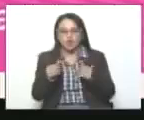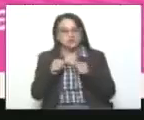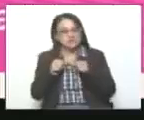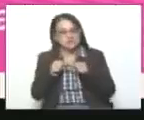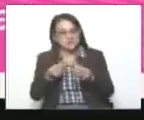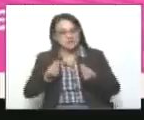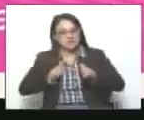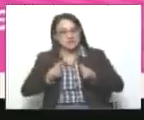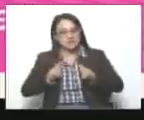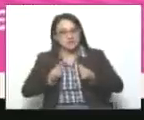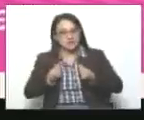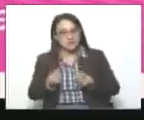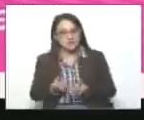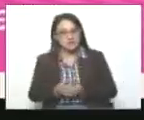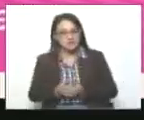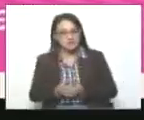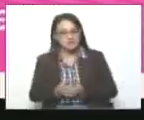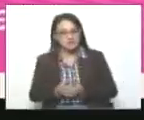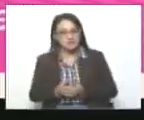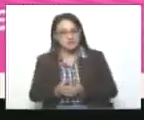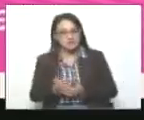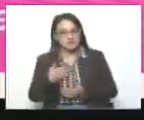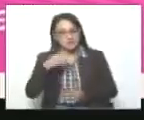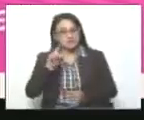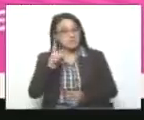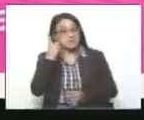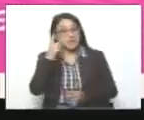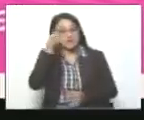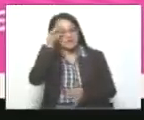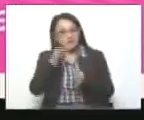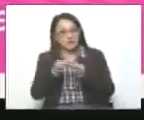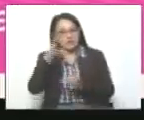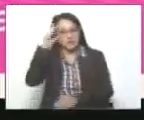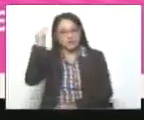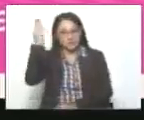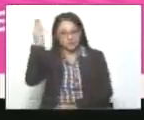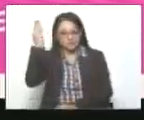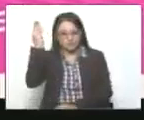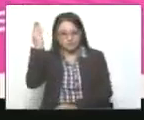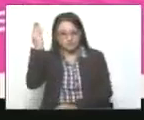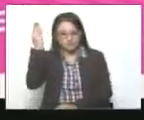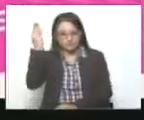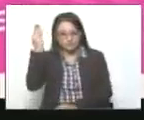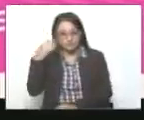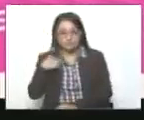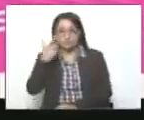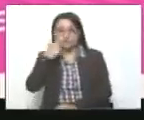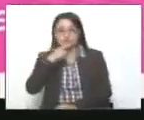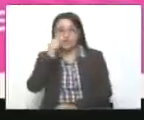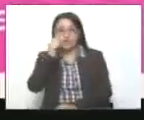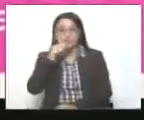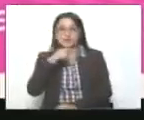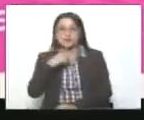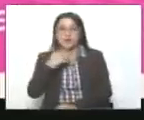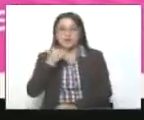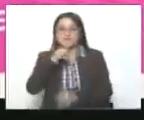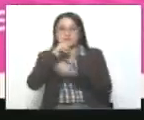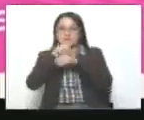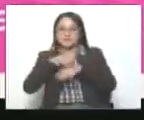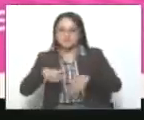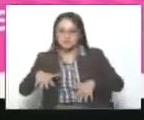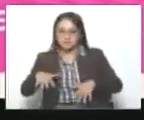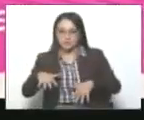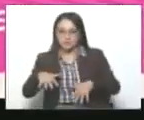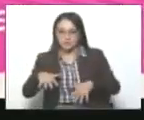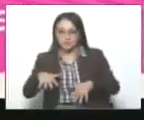empuje y por mi fe en Dios. Yo soy un hombre bendecido, sin lugar a dudas,